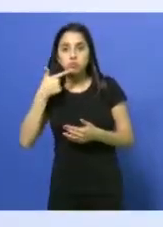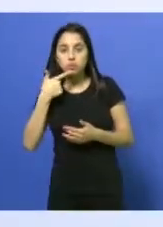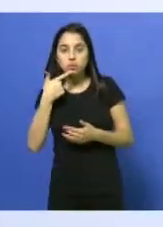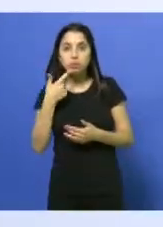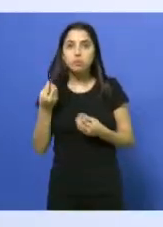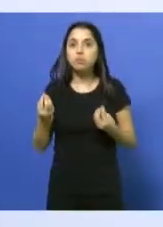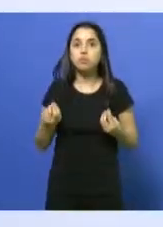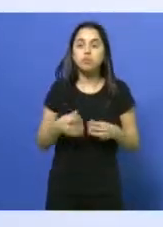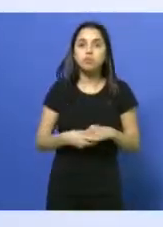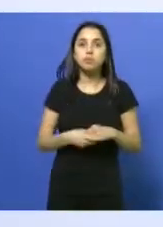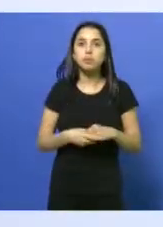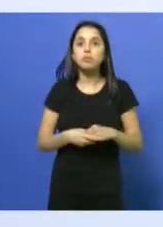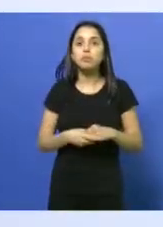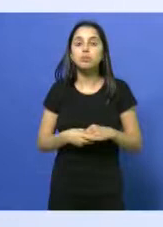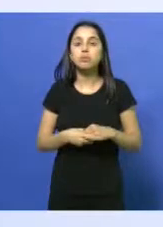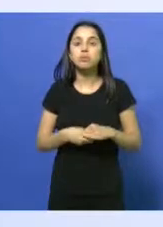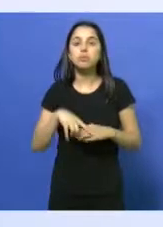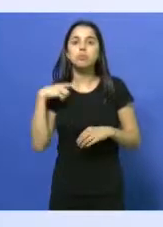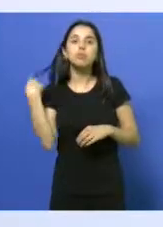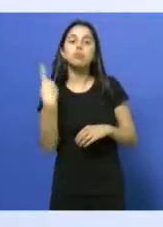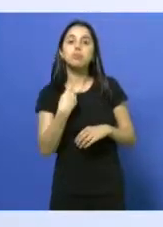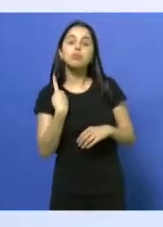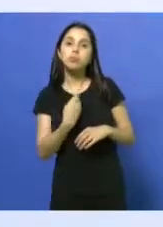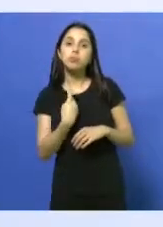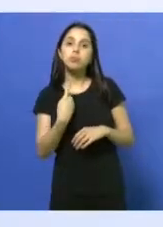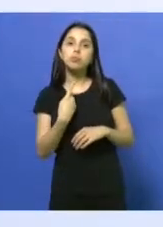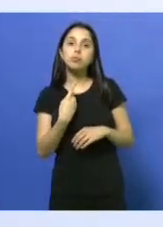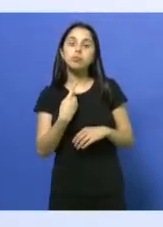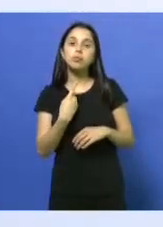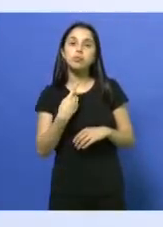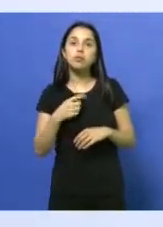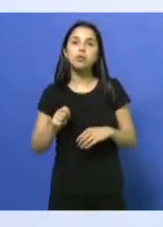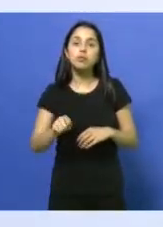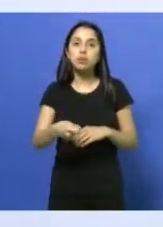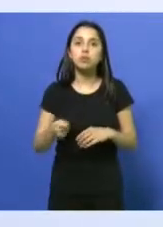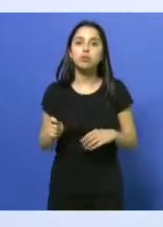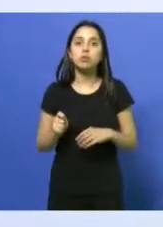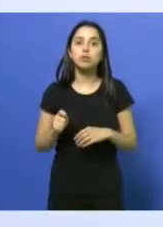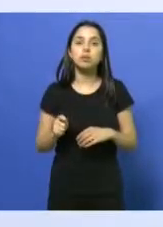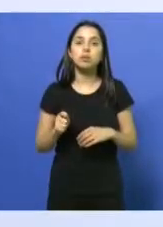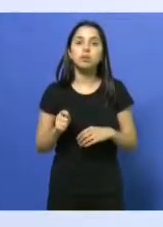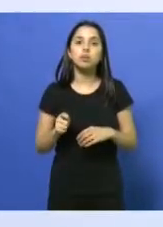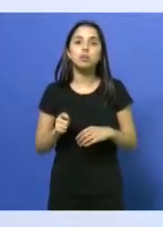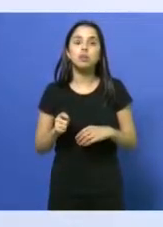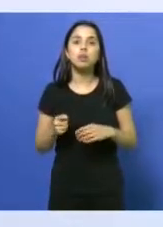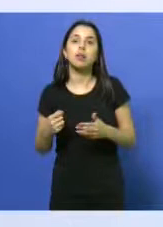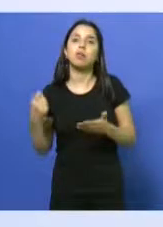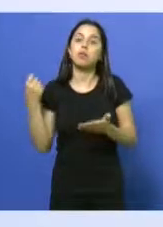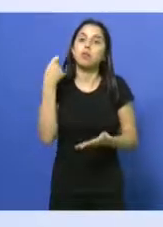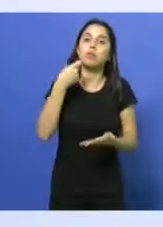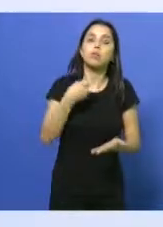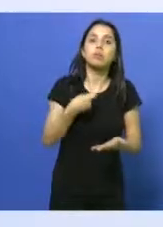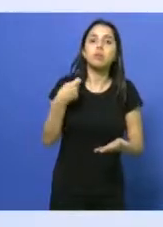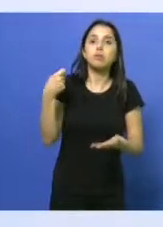manera tal de que lo nuestro prácticamente es gestionar un precio que nos imponen y un costo que también